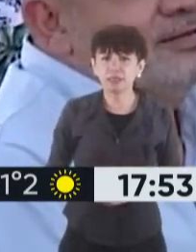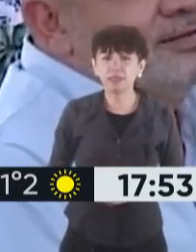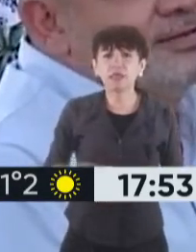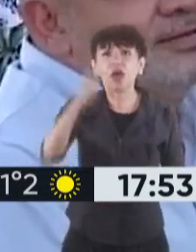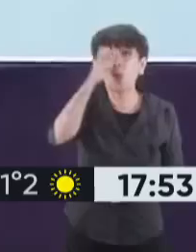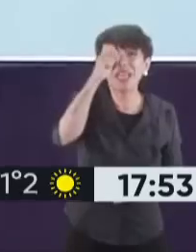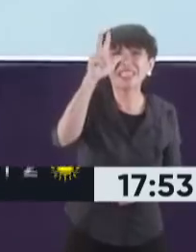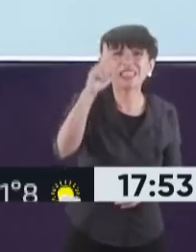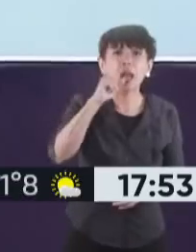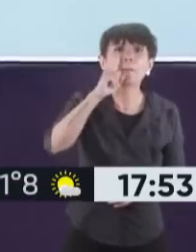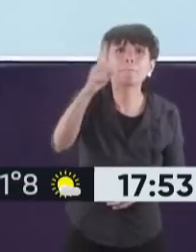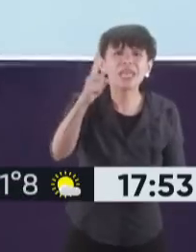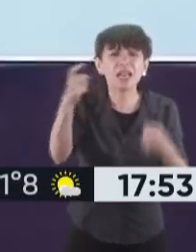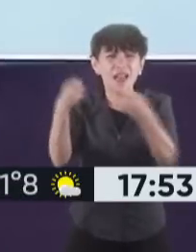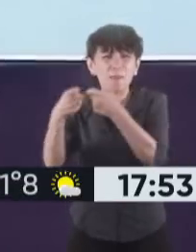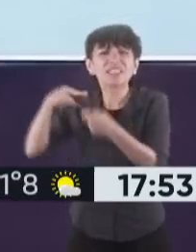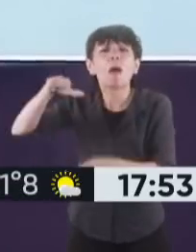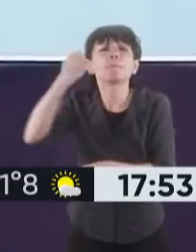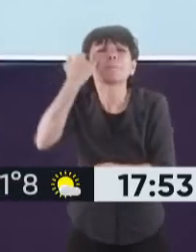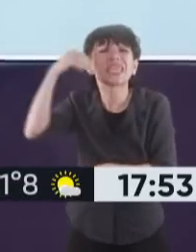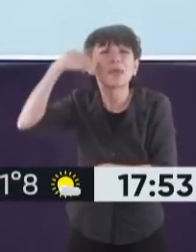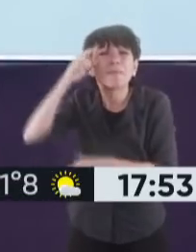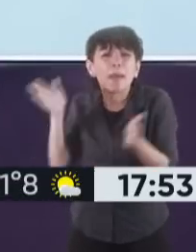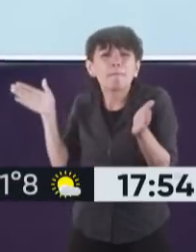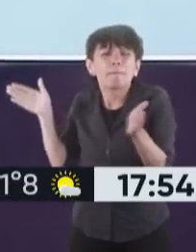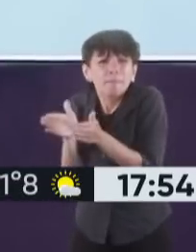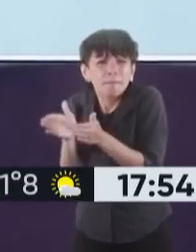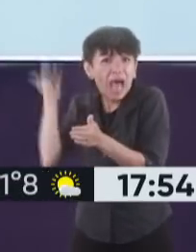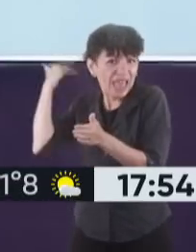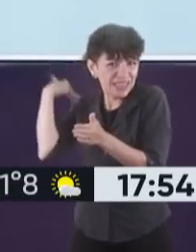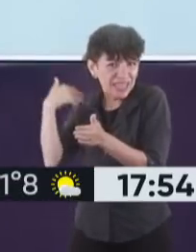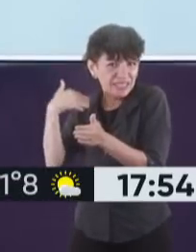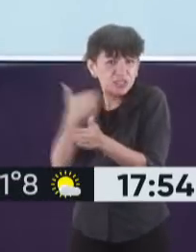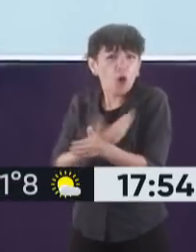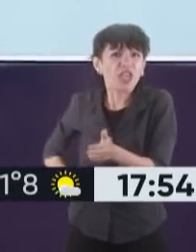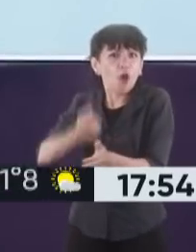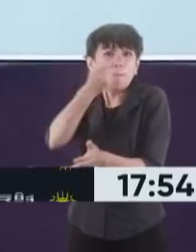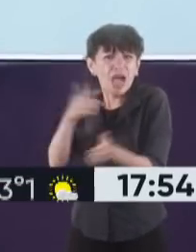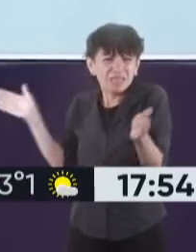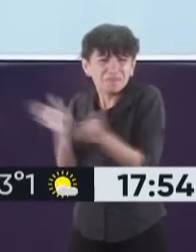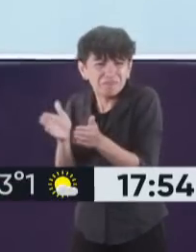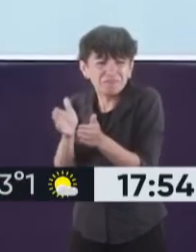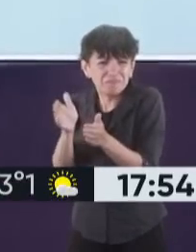23.000 pymes menos y 2 millones de puestos de trabajo destruidos en los años de Macri.